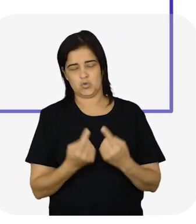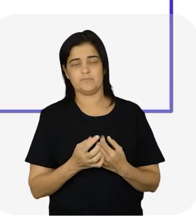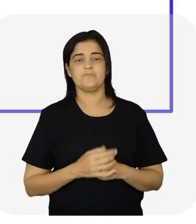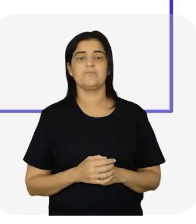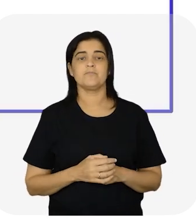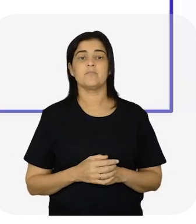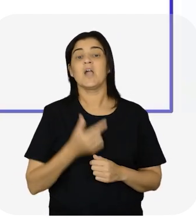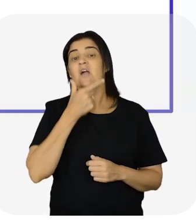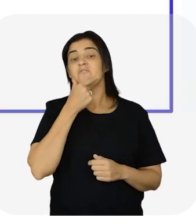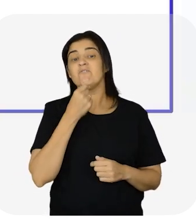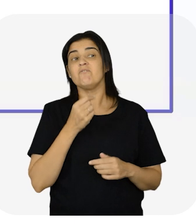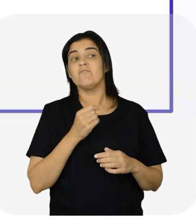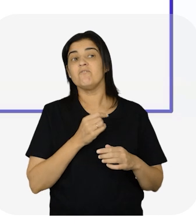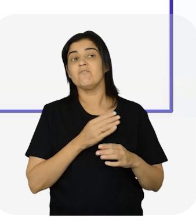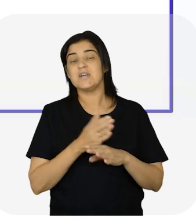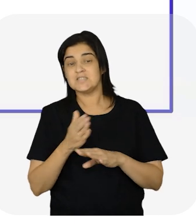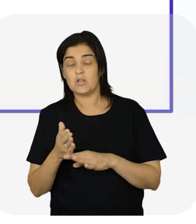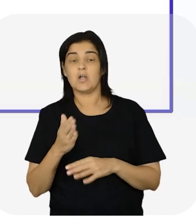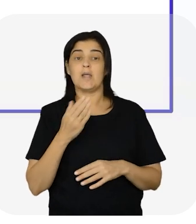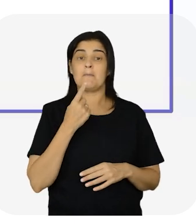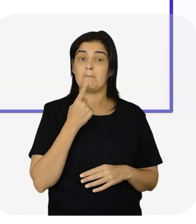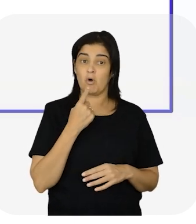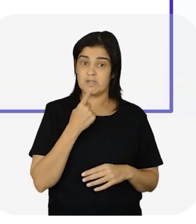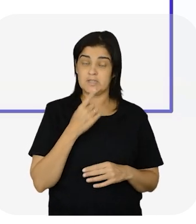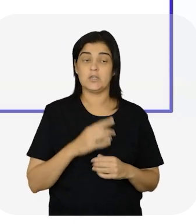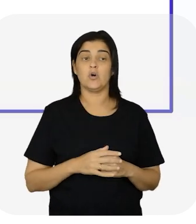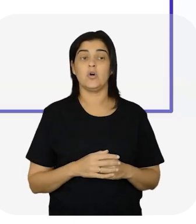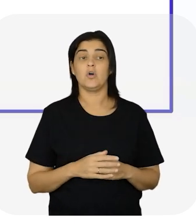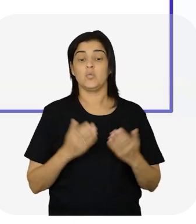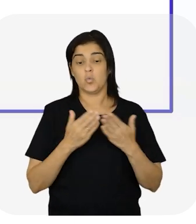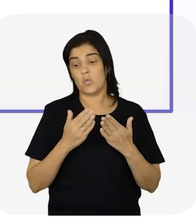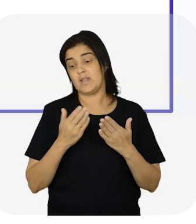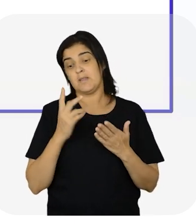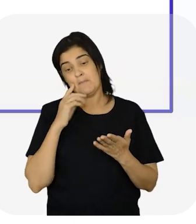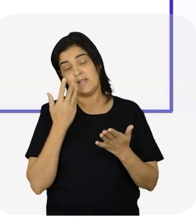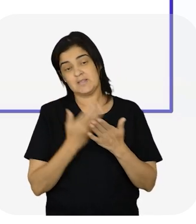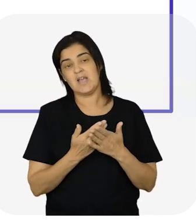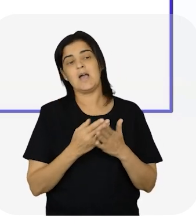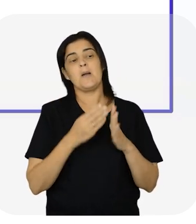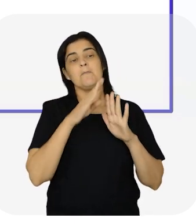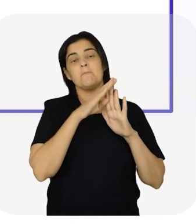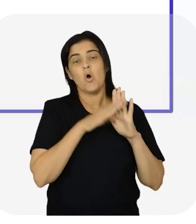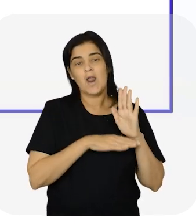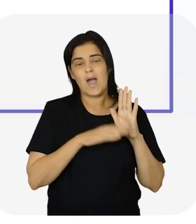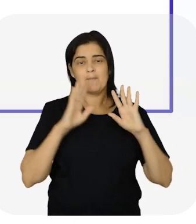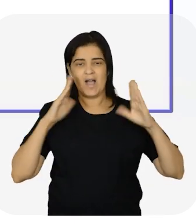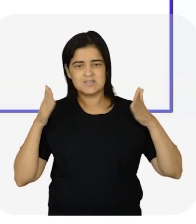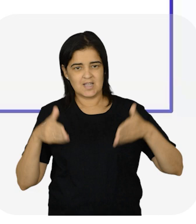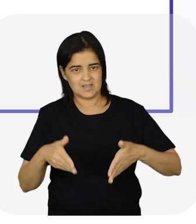En cuanto a facilitadores del ámbito político, los estudiantes plantean la importancia del programa Aprender.